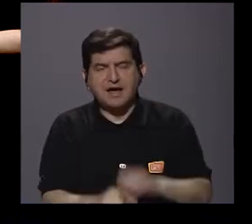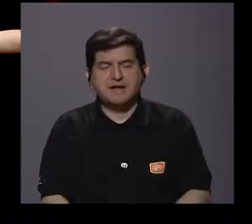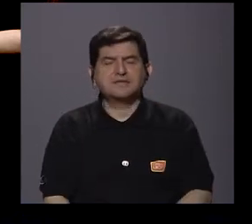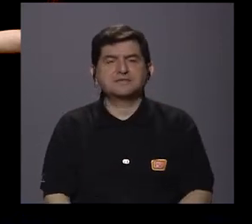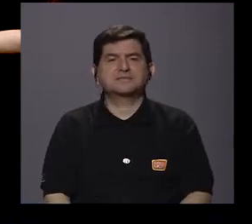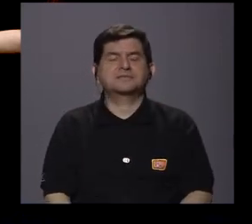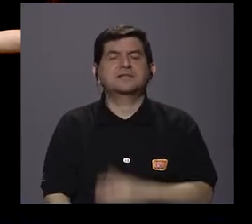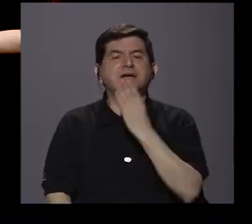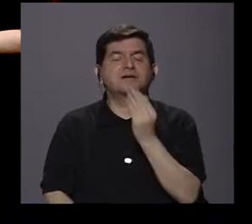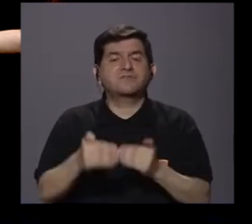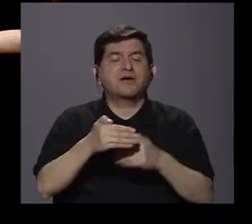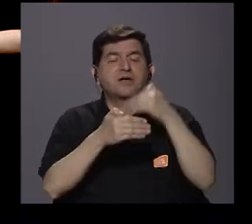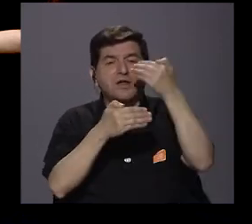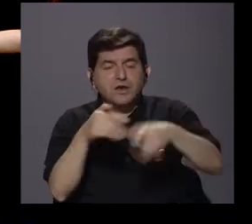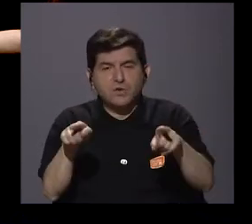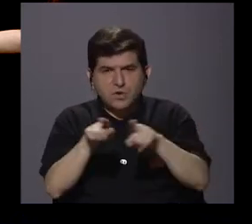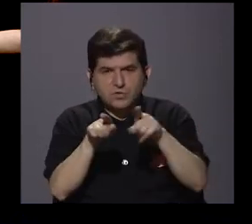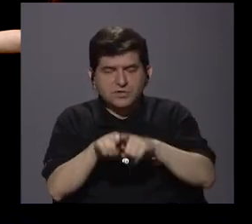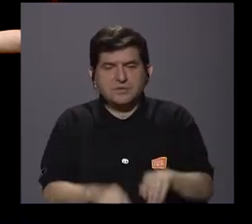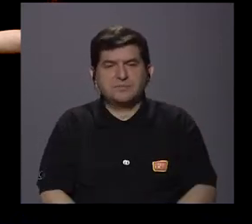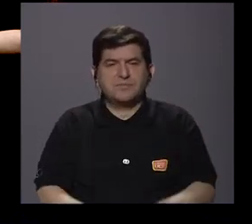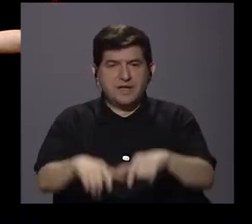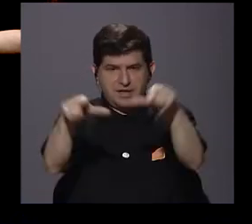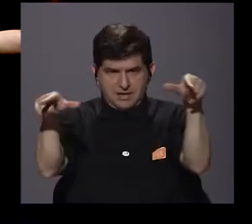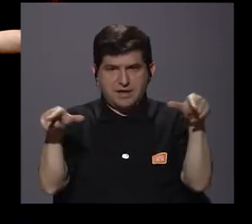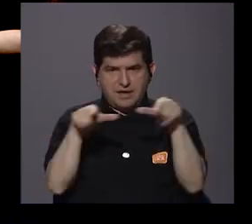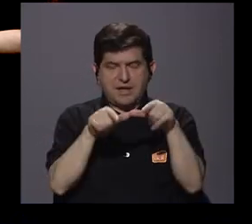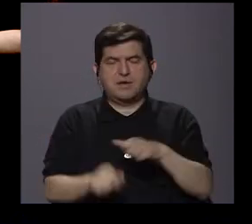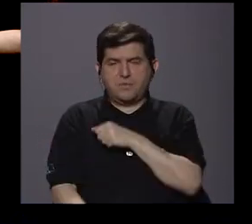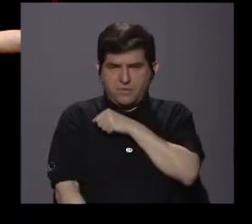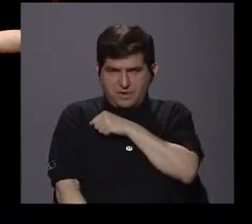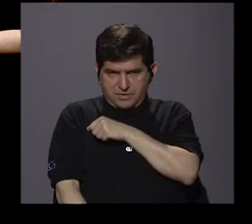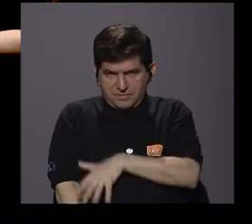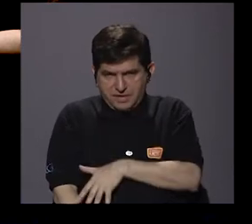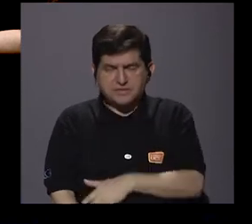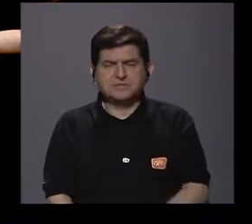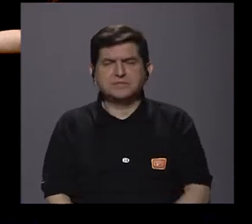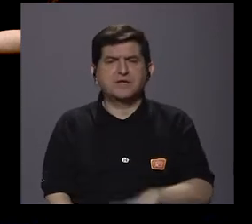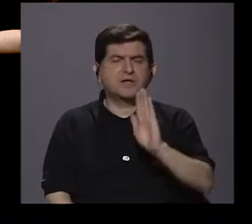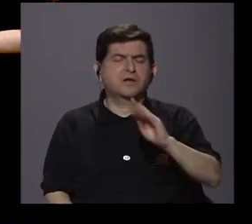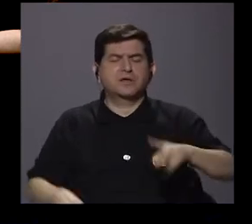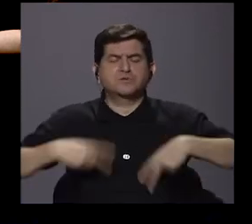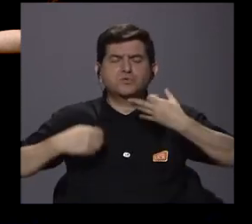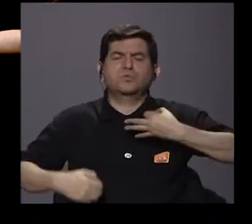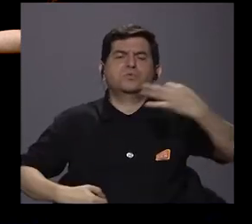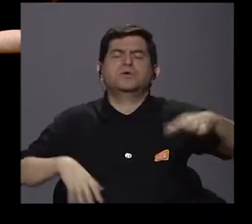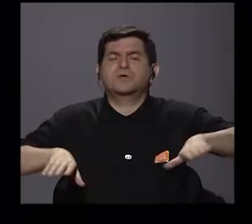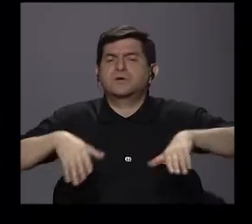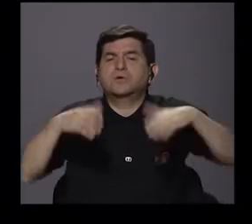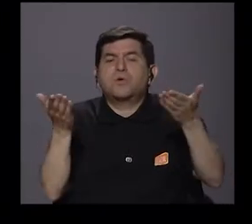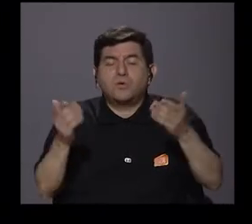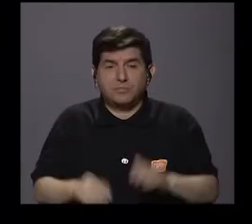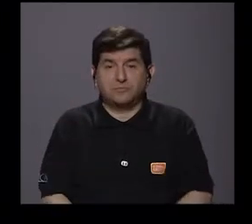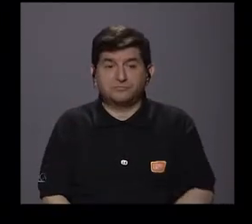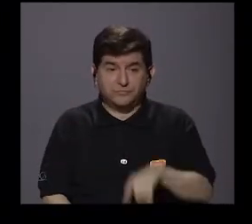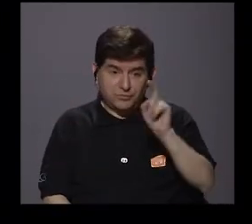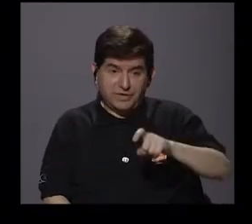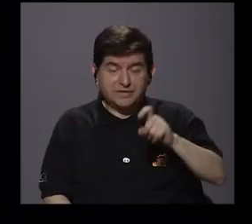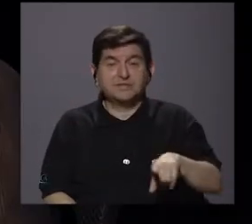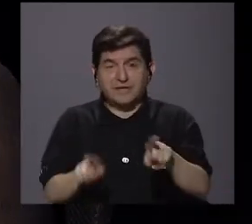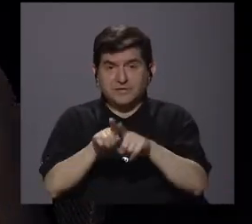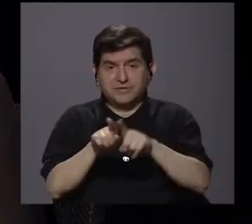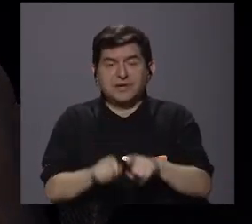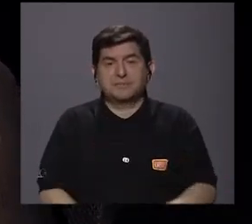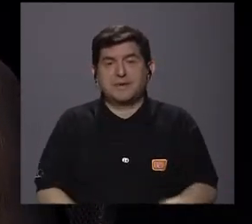Israel y luego también en territorios palestinos, vive su vida cotidiana, ¿verdad? Porque, bueno, hay que comer, doña Tatiana.